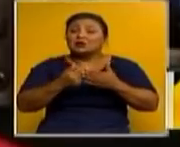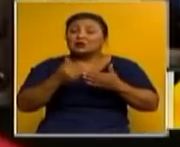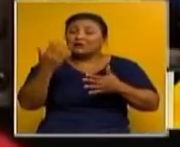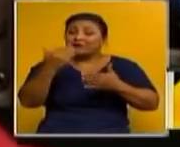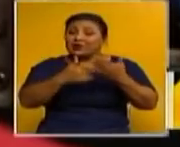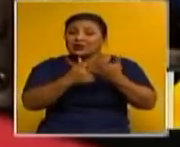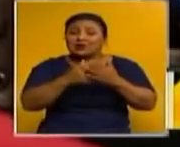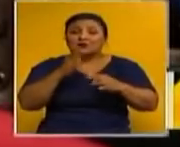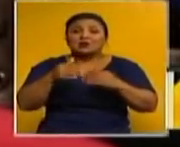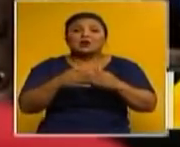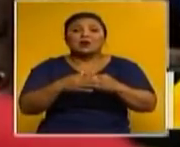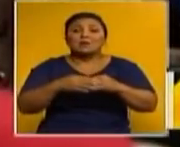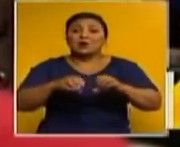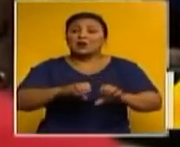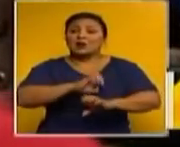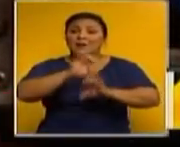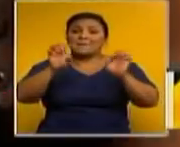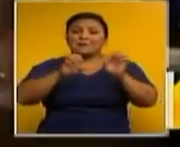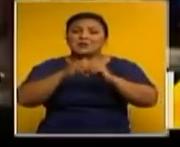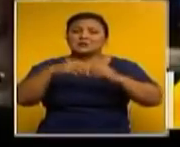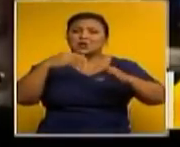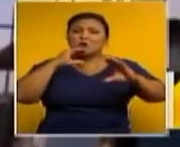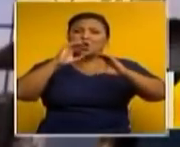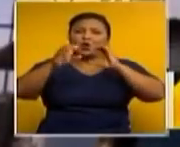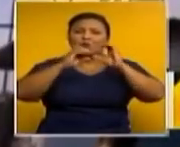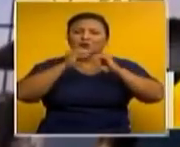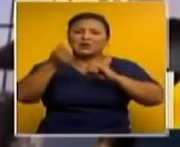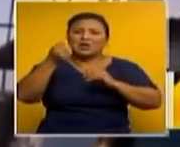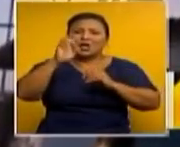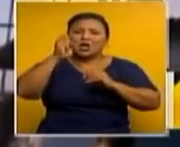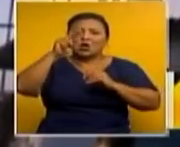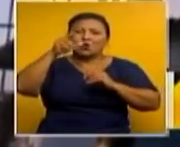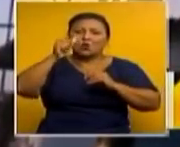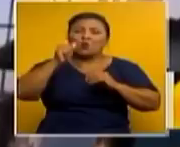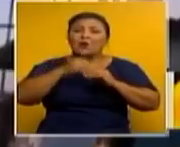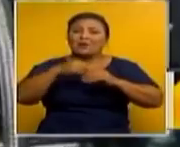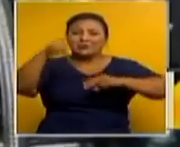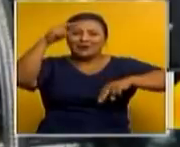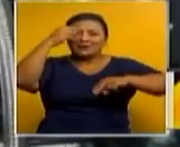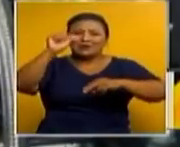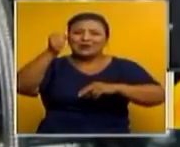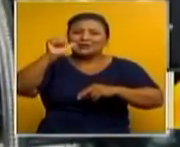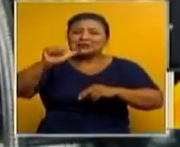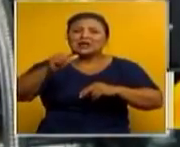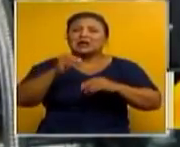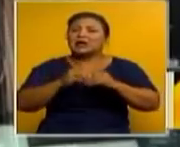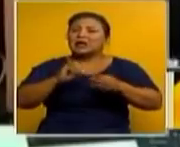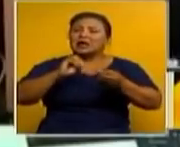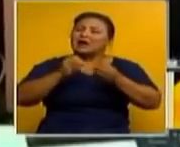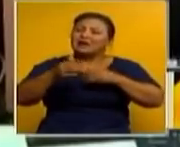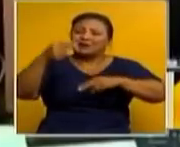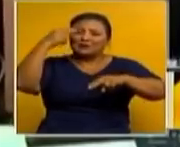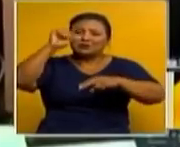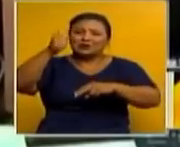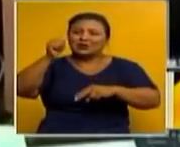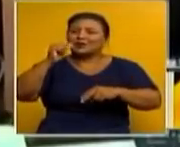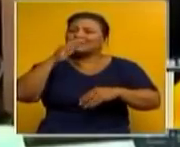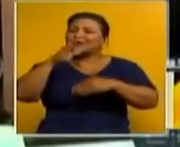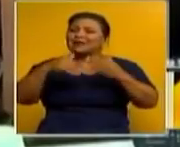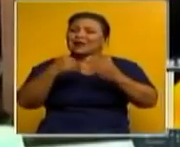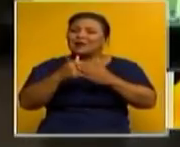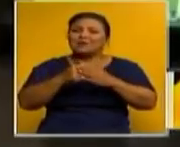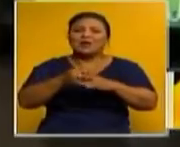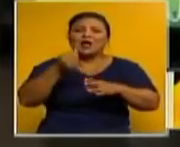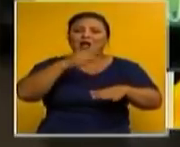transferencias ordenadas por la compañía de comunicación Cadena Ecuá, de Televisión CA, Canal 10, Gama TV y Televisión del Pacífico